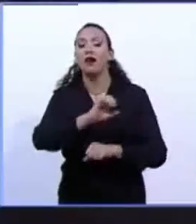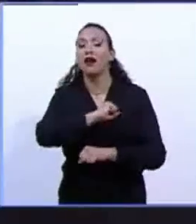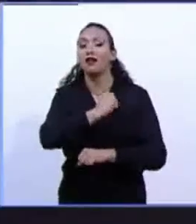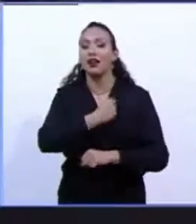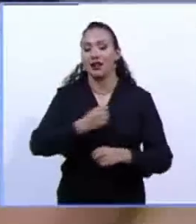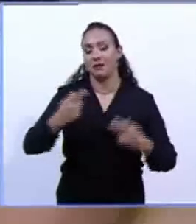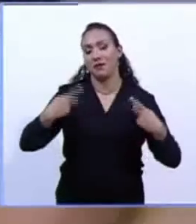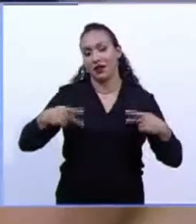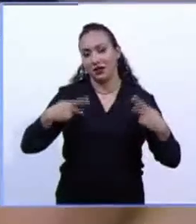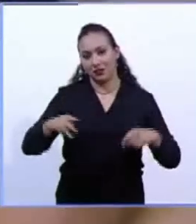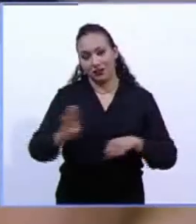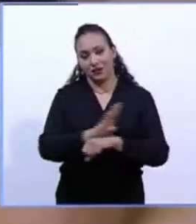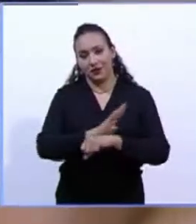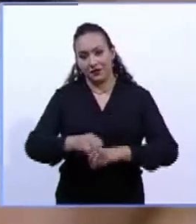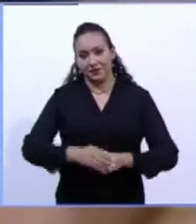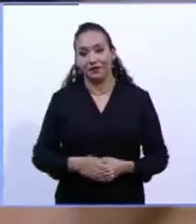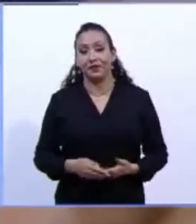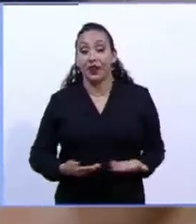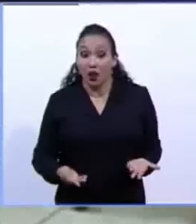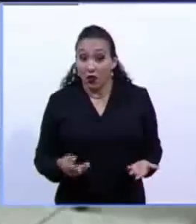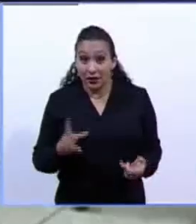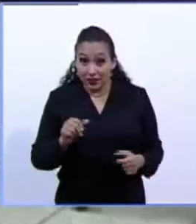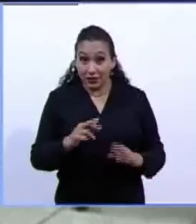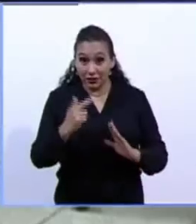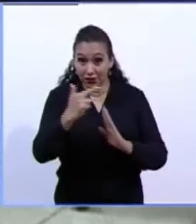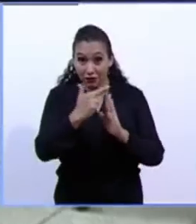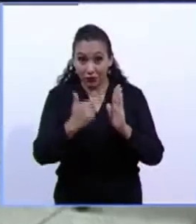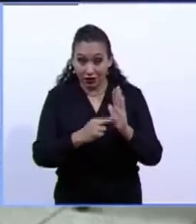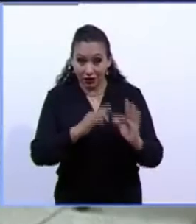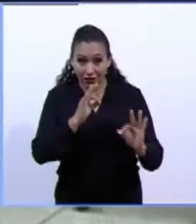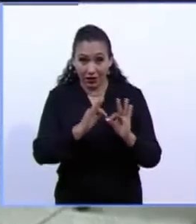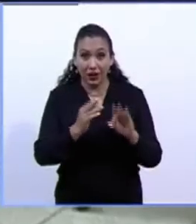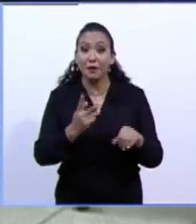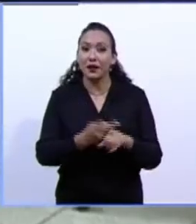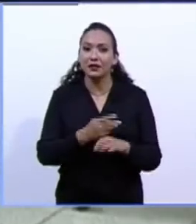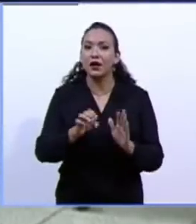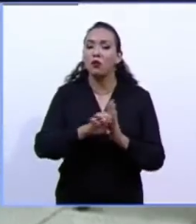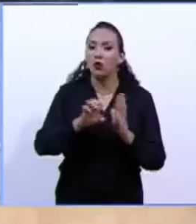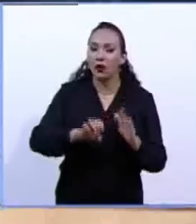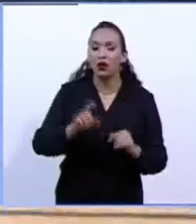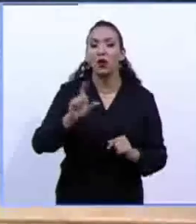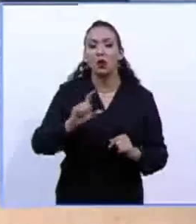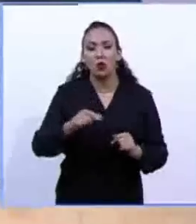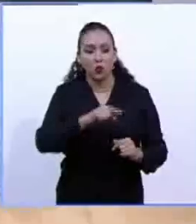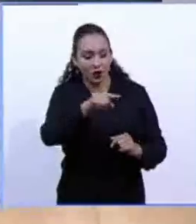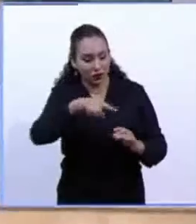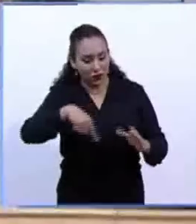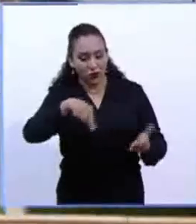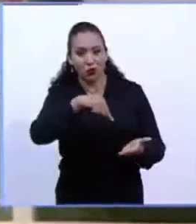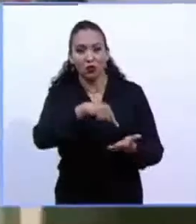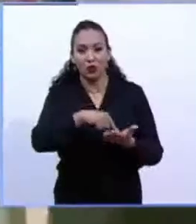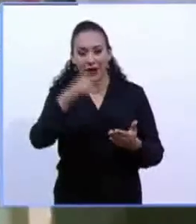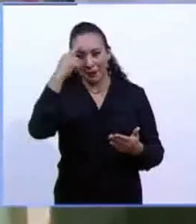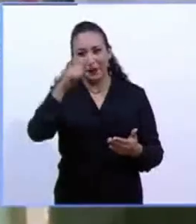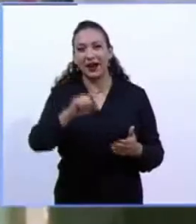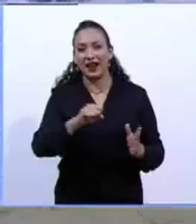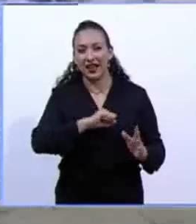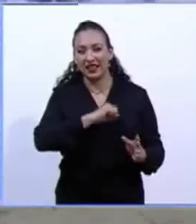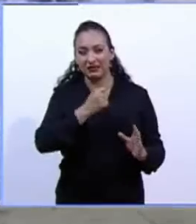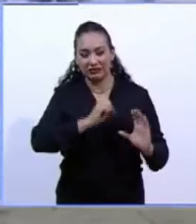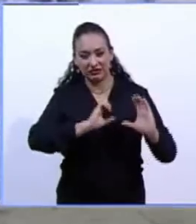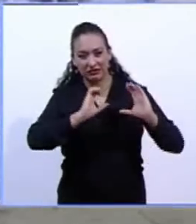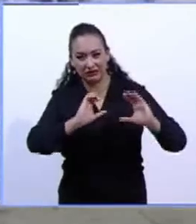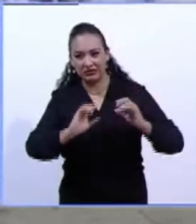interés social, el cual se vería afectado si se paralizan las obras tendientes a la construcción y operación del relleno sanitario